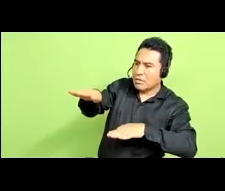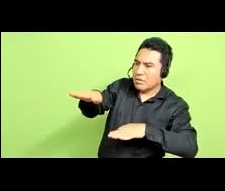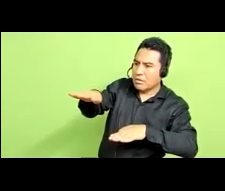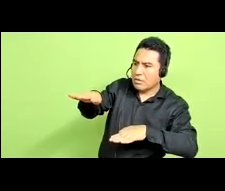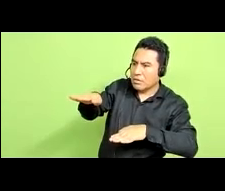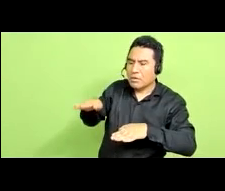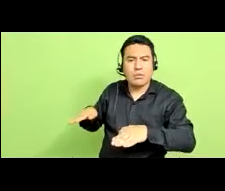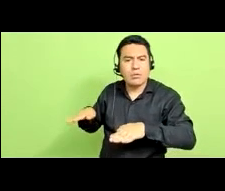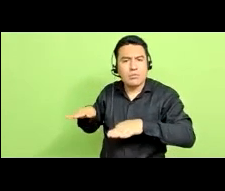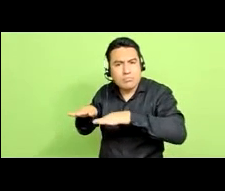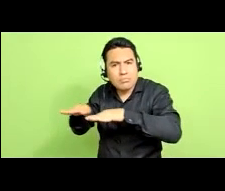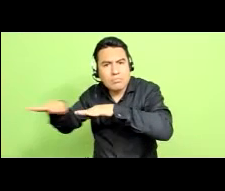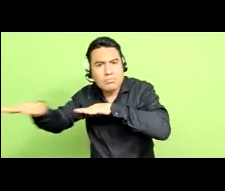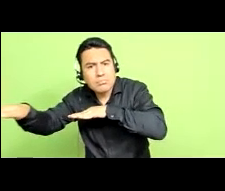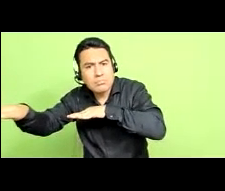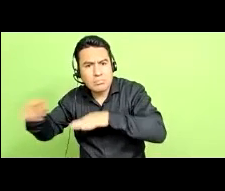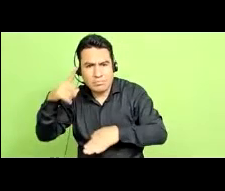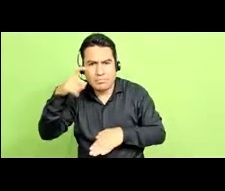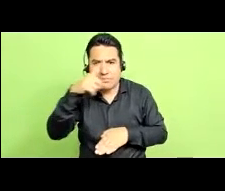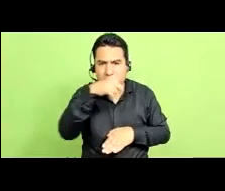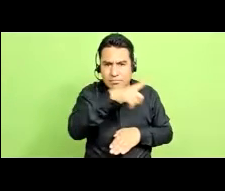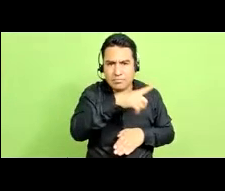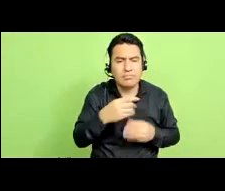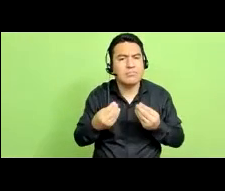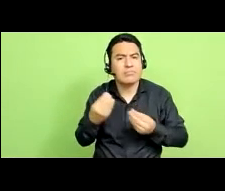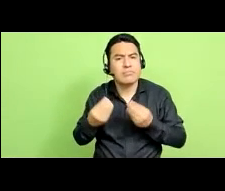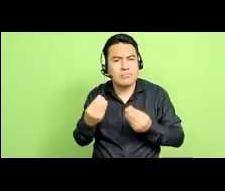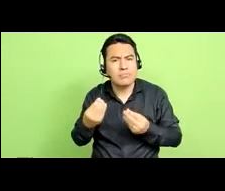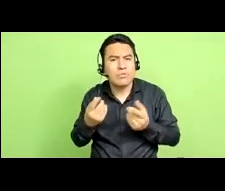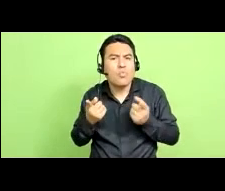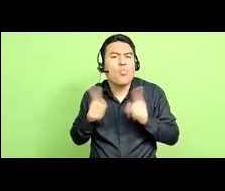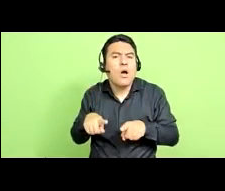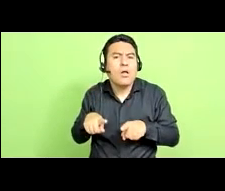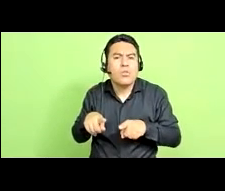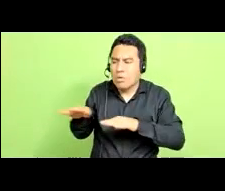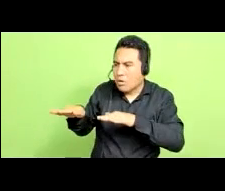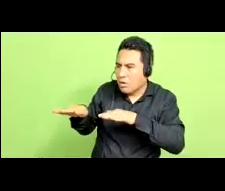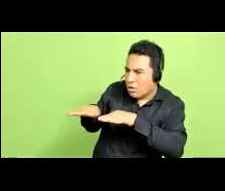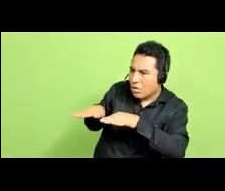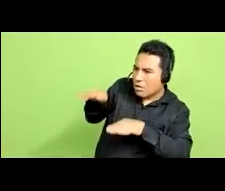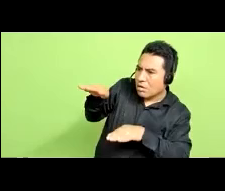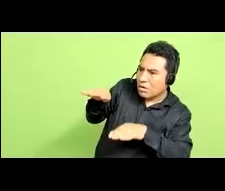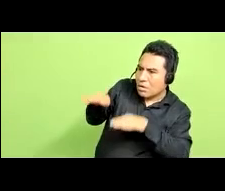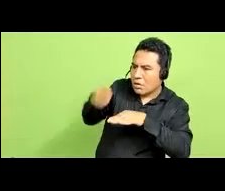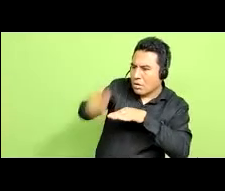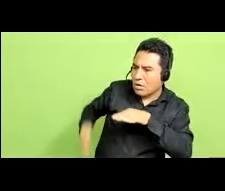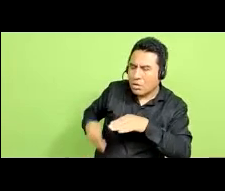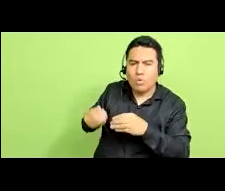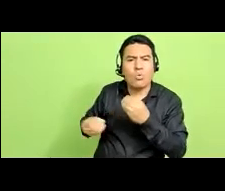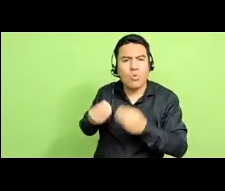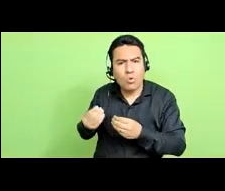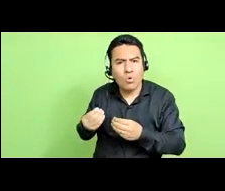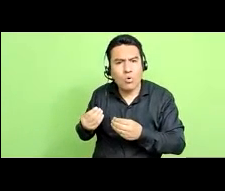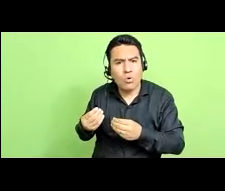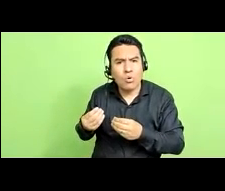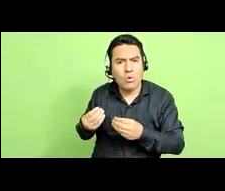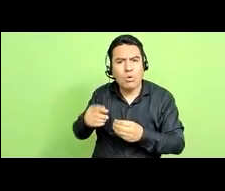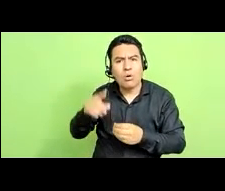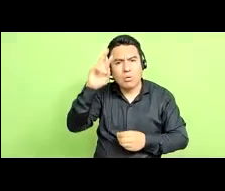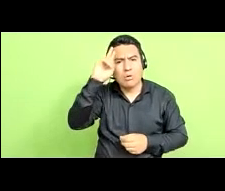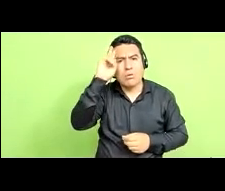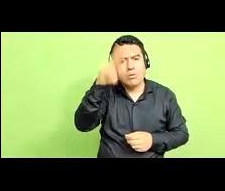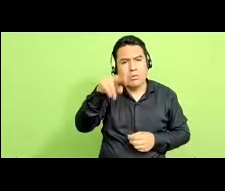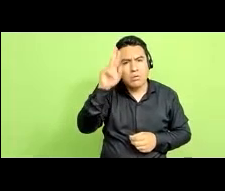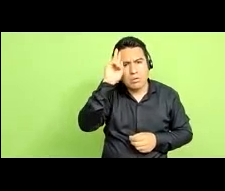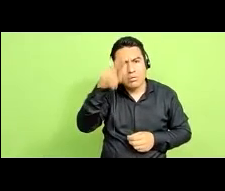ya se ha pasado ha molado o se hace un cambio o sea cuando hace un cameo o cuando hacemos un corte de ramas totalmente de acuerdo ingeniero márquez